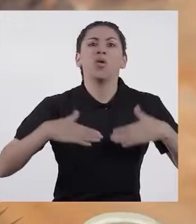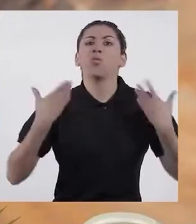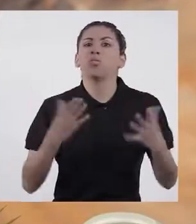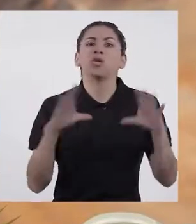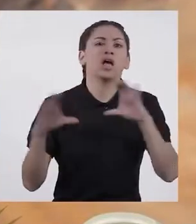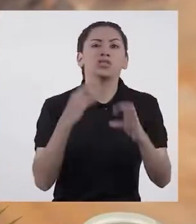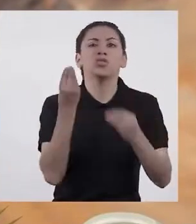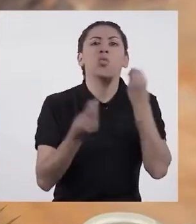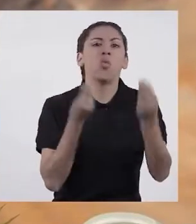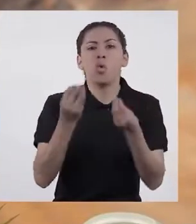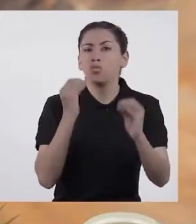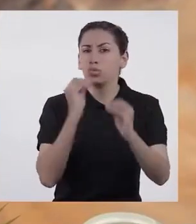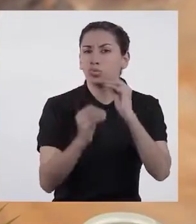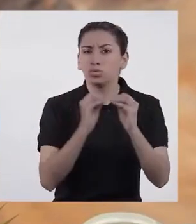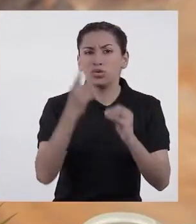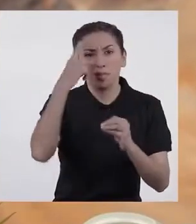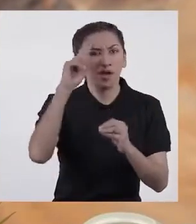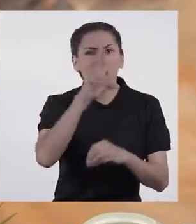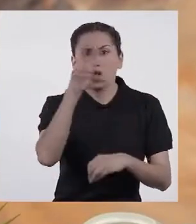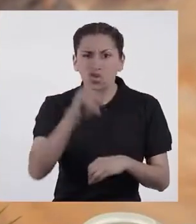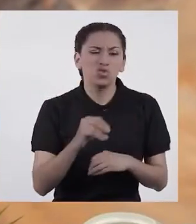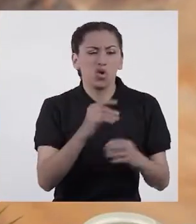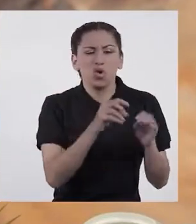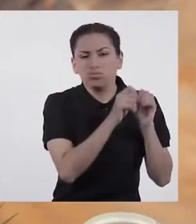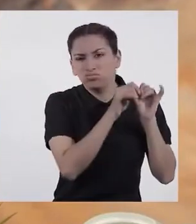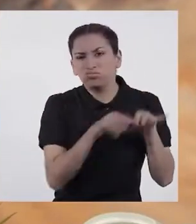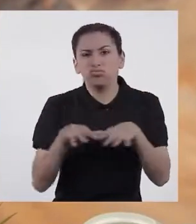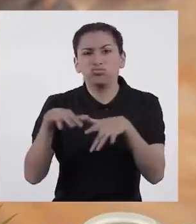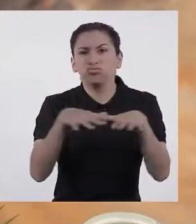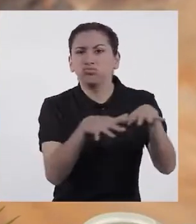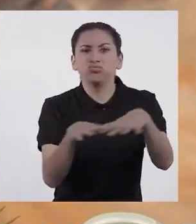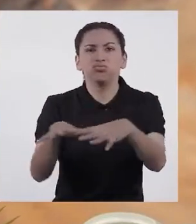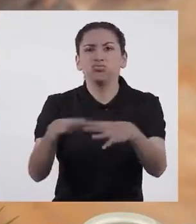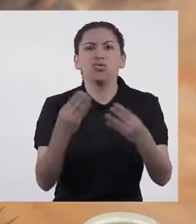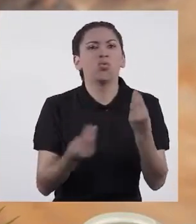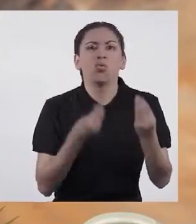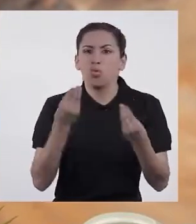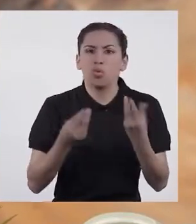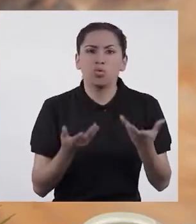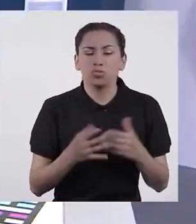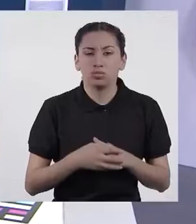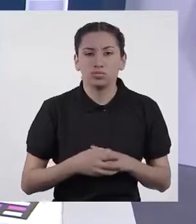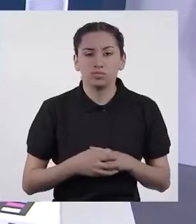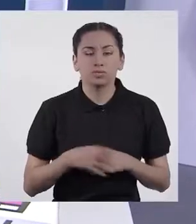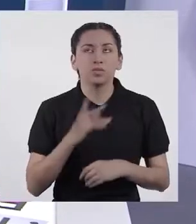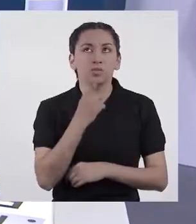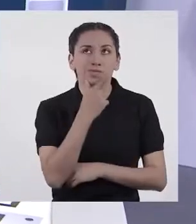los botaderos para que no compliquen más los efectos de un huaico?